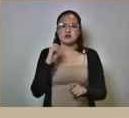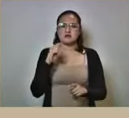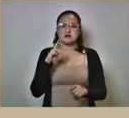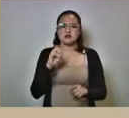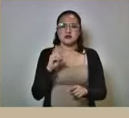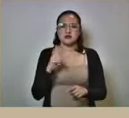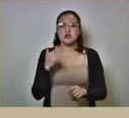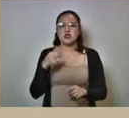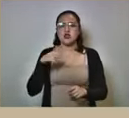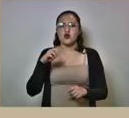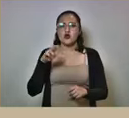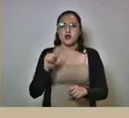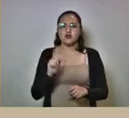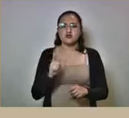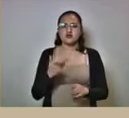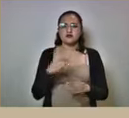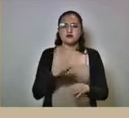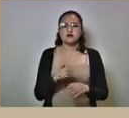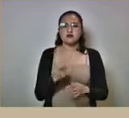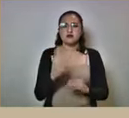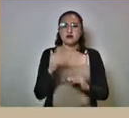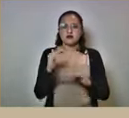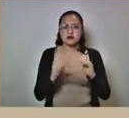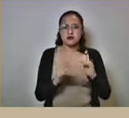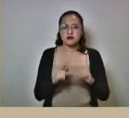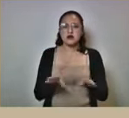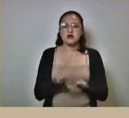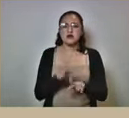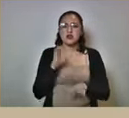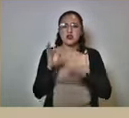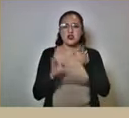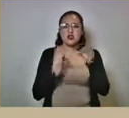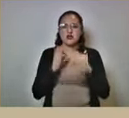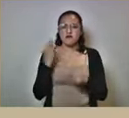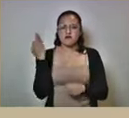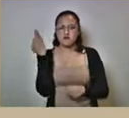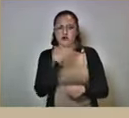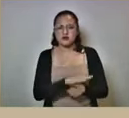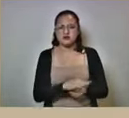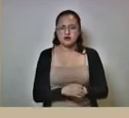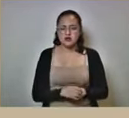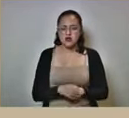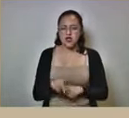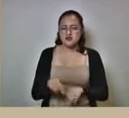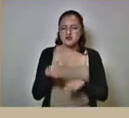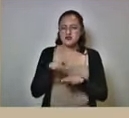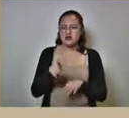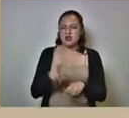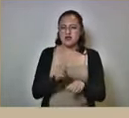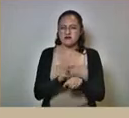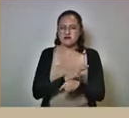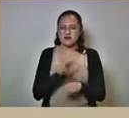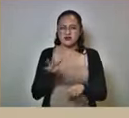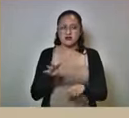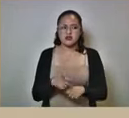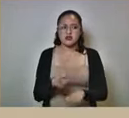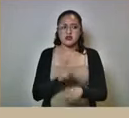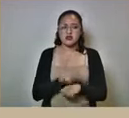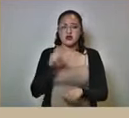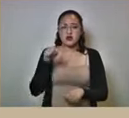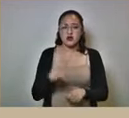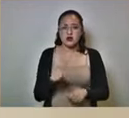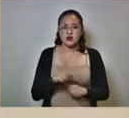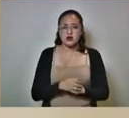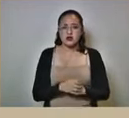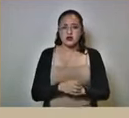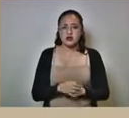Nora Escamilla acerca de regular este tema de las noticias falsas durante la contingencia. Sin embargo, el día de hoy